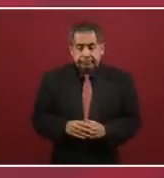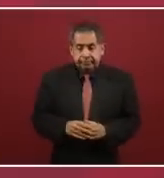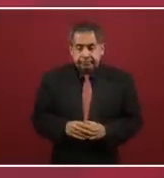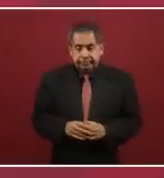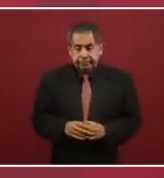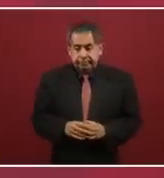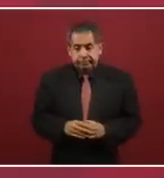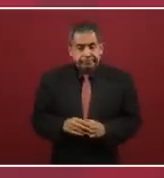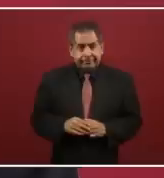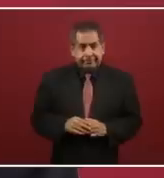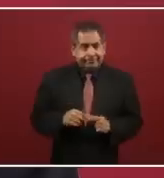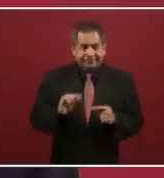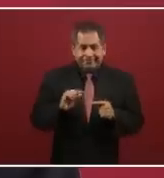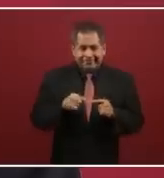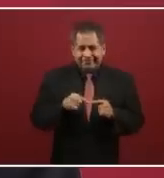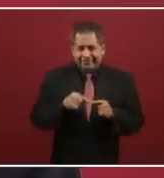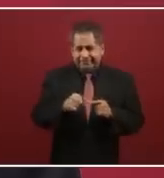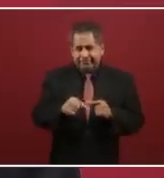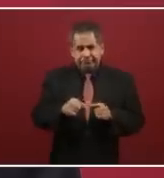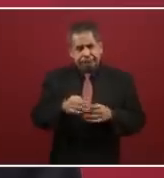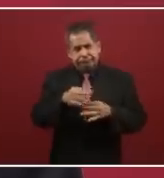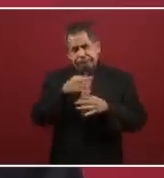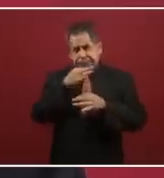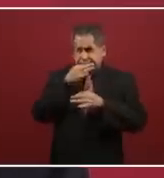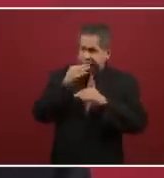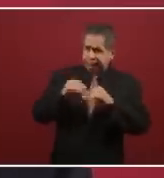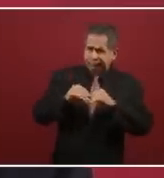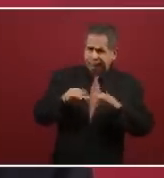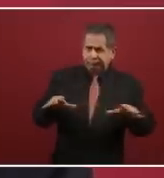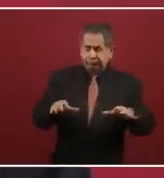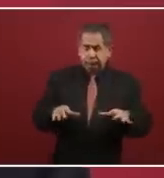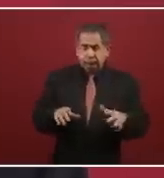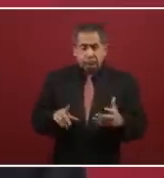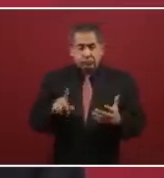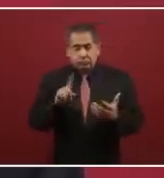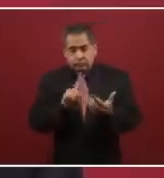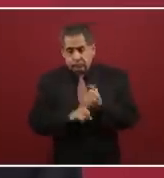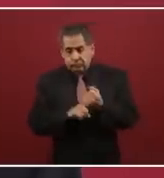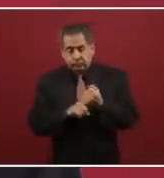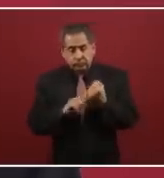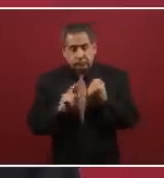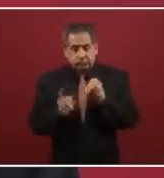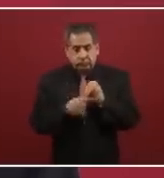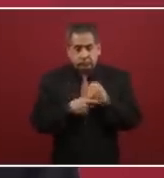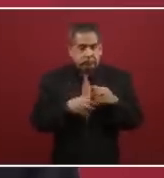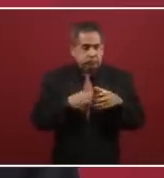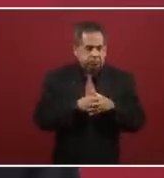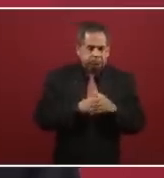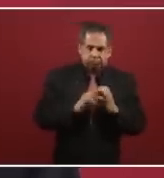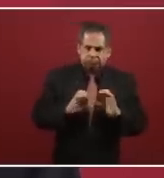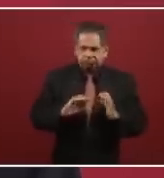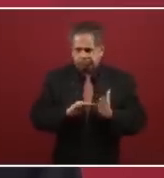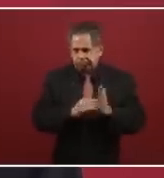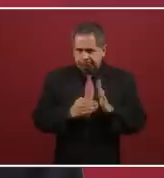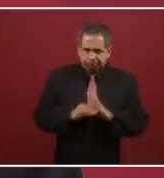a punto de darse a conocer, todo esto se manejó en sigilo,